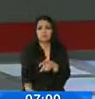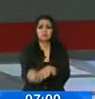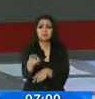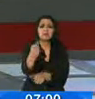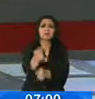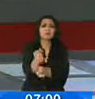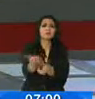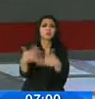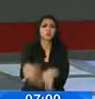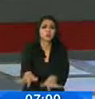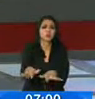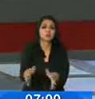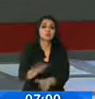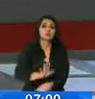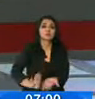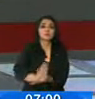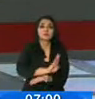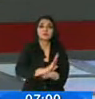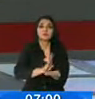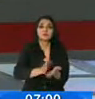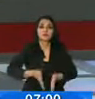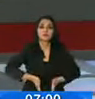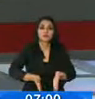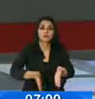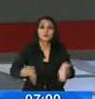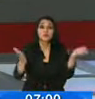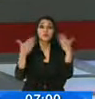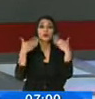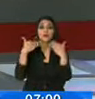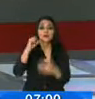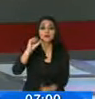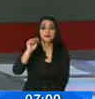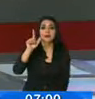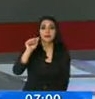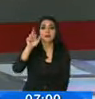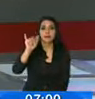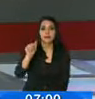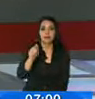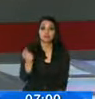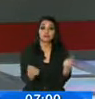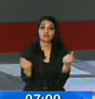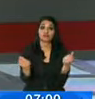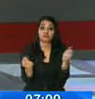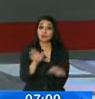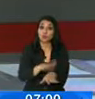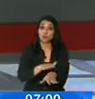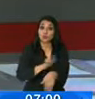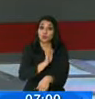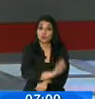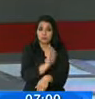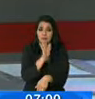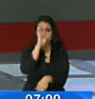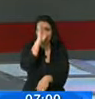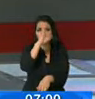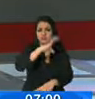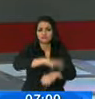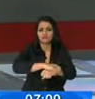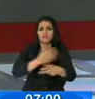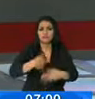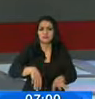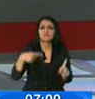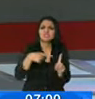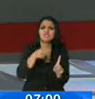trabajo. Esto en la urbanización en la vía Guayaquil-Salitre. El conductor presuntamente implicado en el accidente detenido y se trataría de